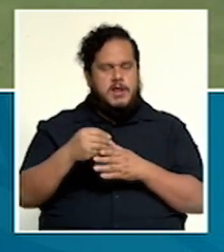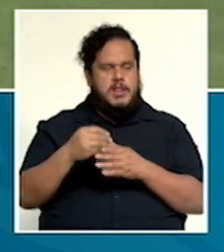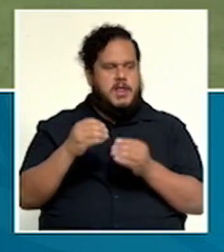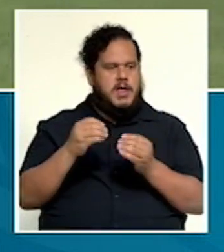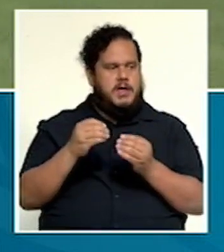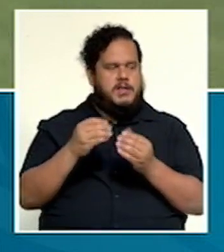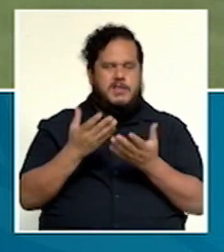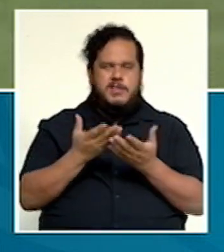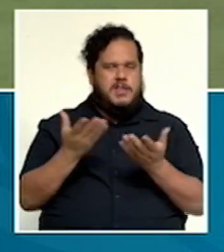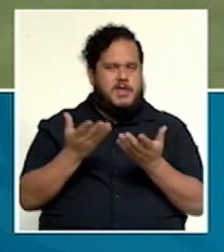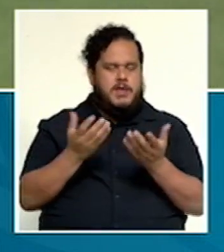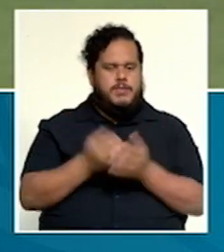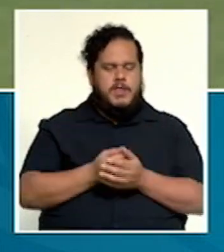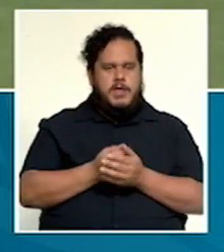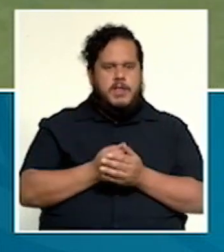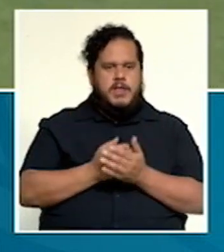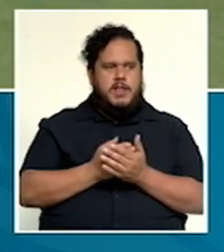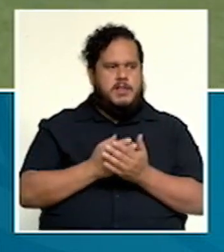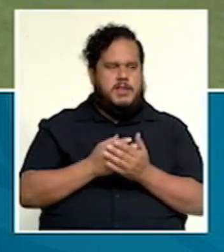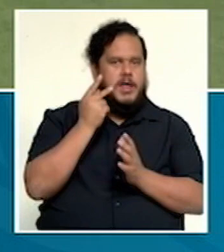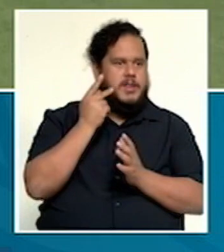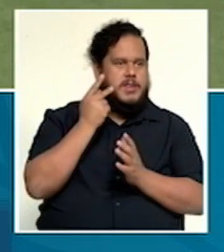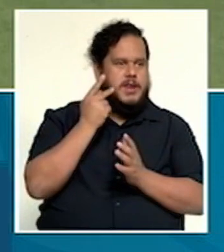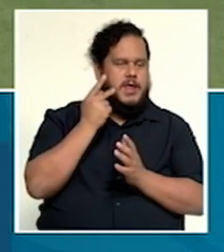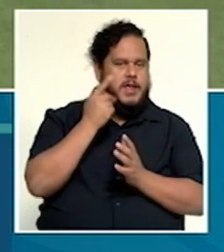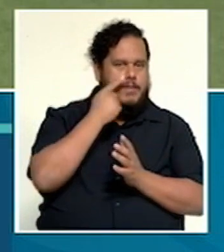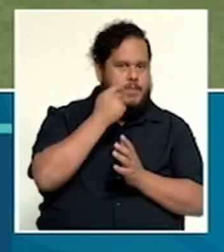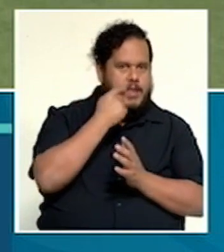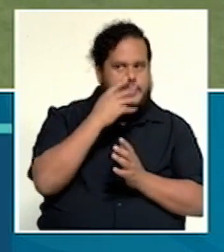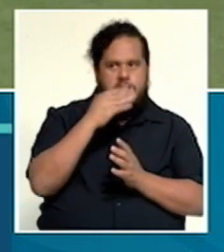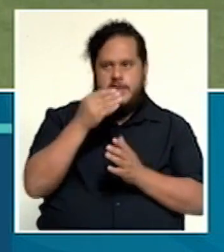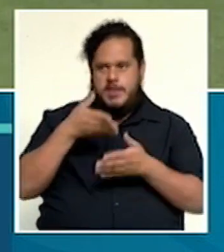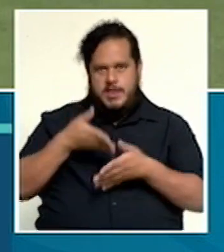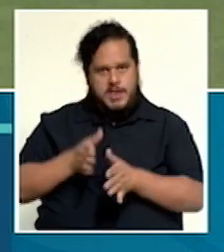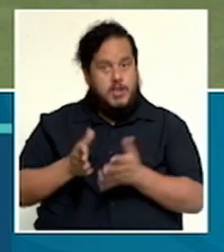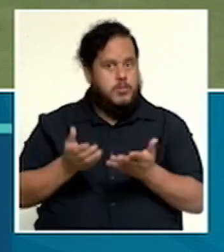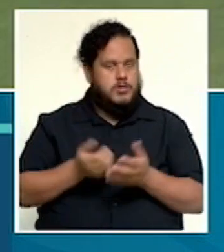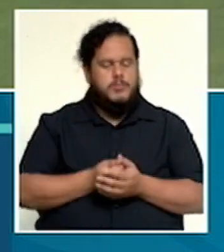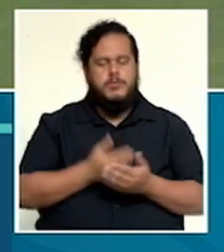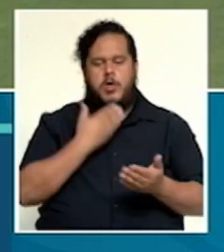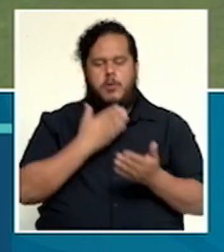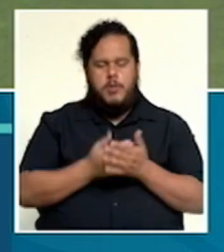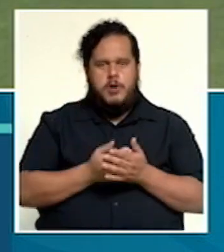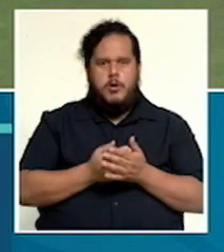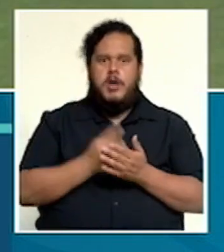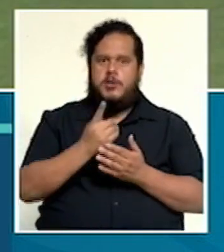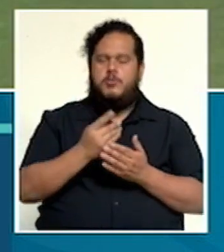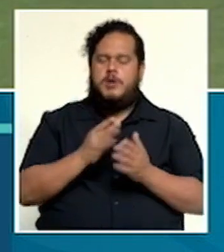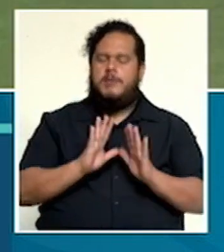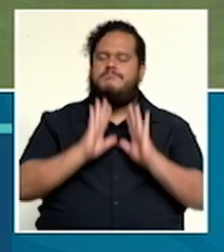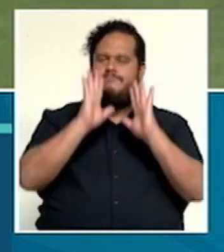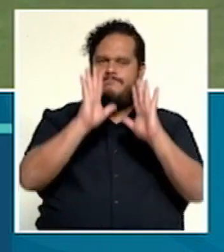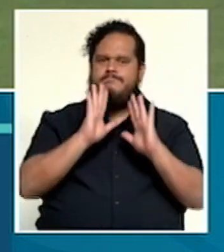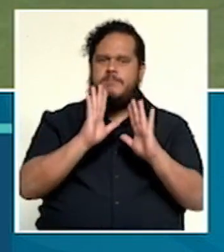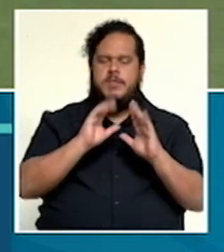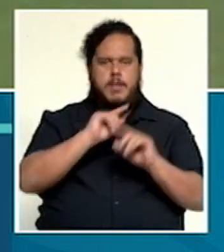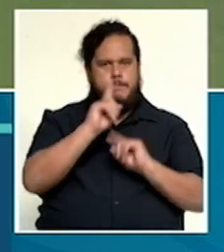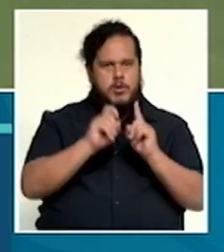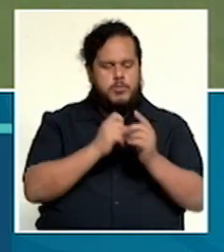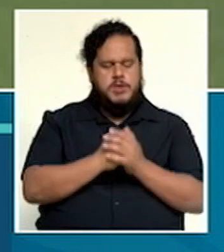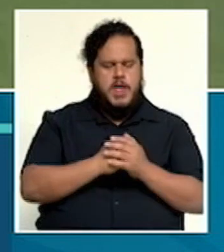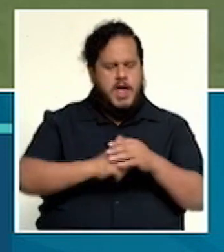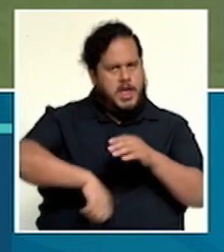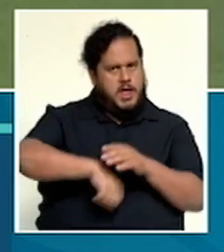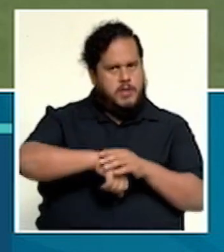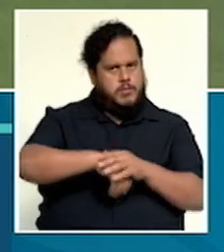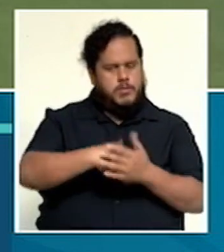todo entre padres e hijos. Es una excelente pregunta. Yo creo que el fútbol tiene la ventaja de